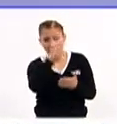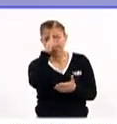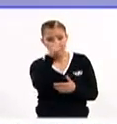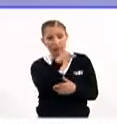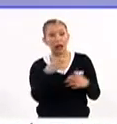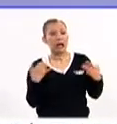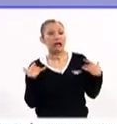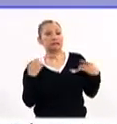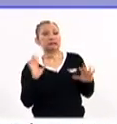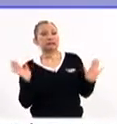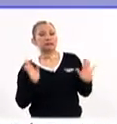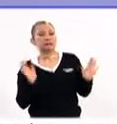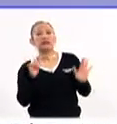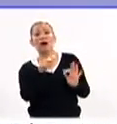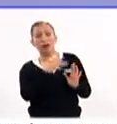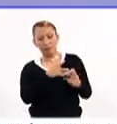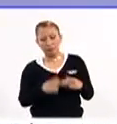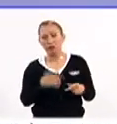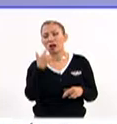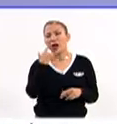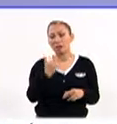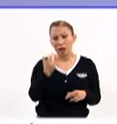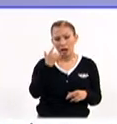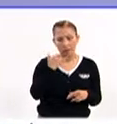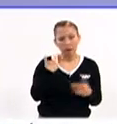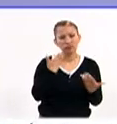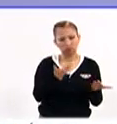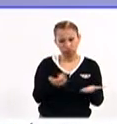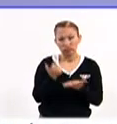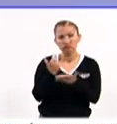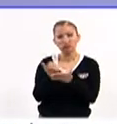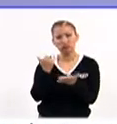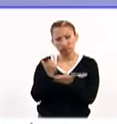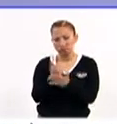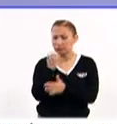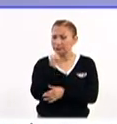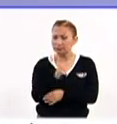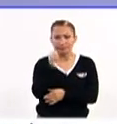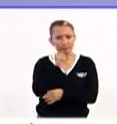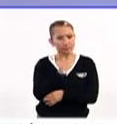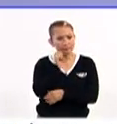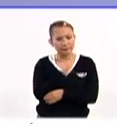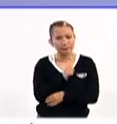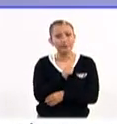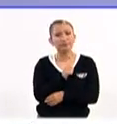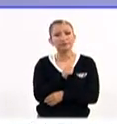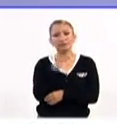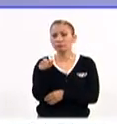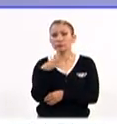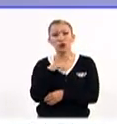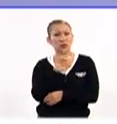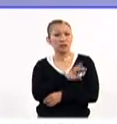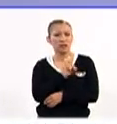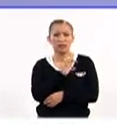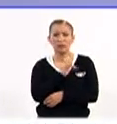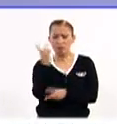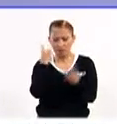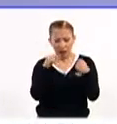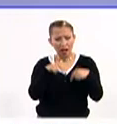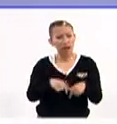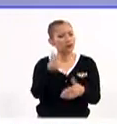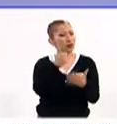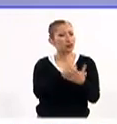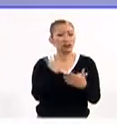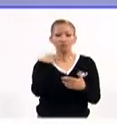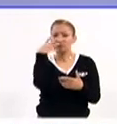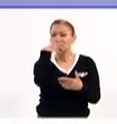México que hay gente muy amable que está dispuesta a ayudarte en todo momento y que no tengan miedo, que vengan, que es una